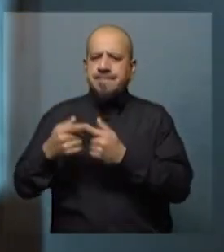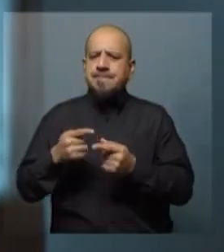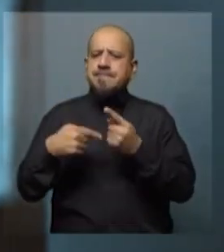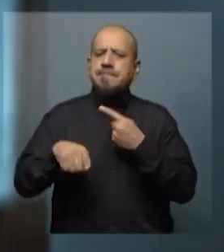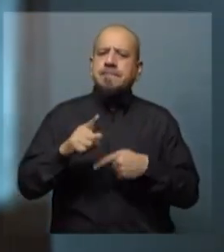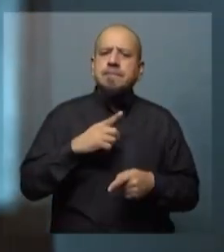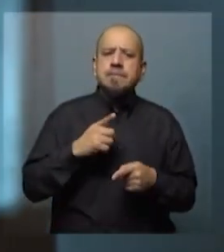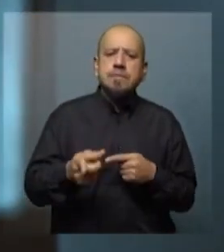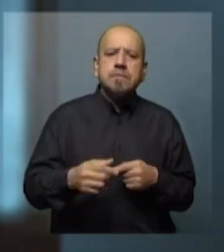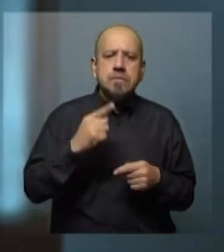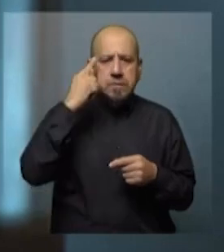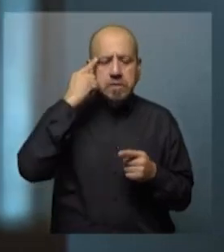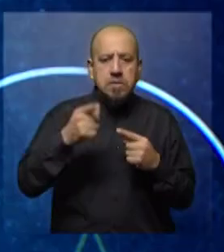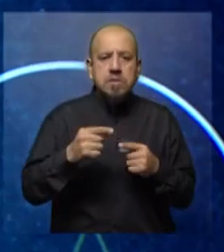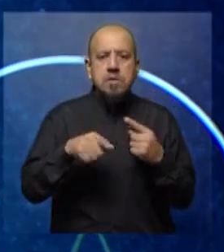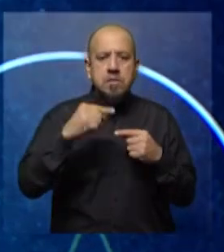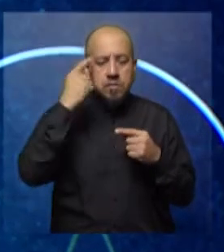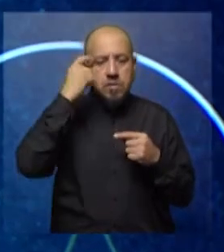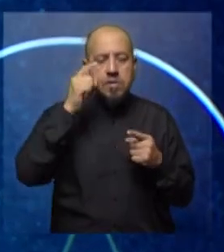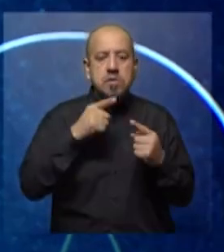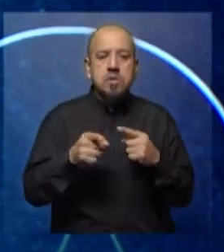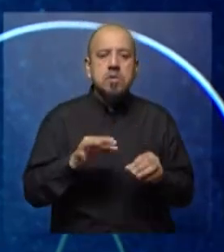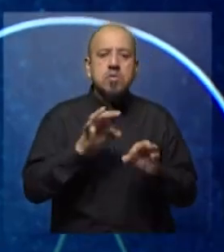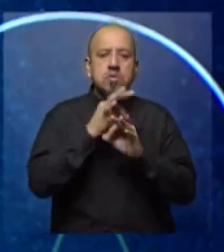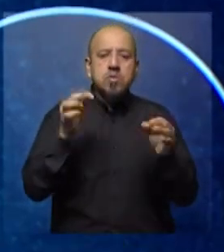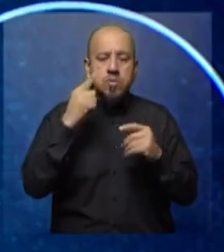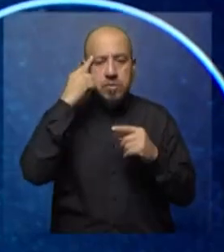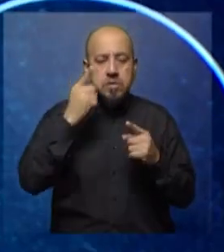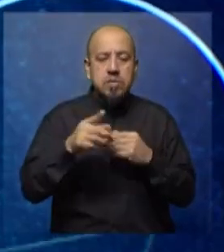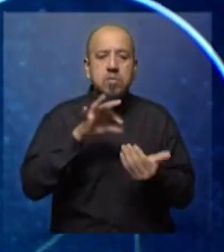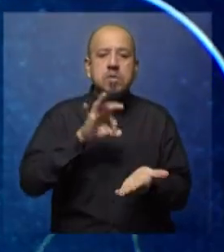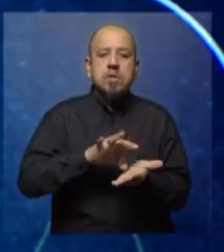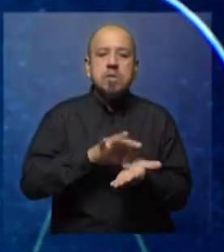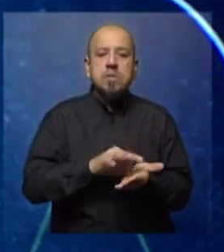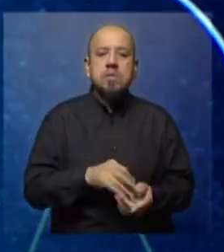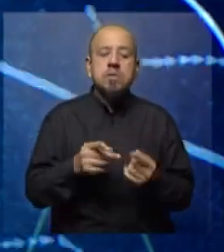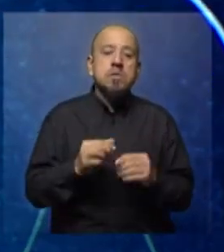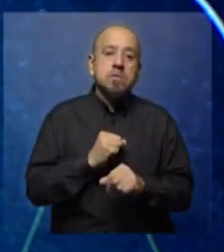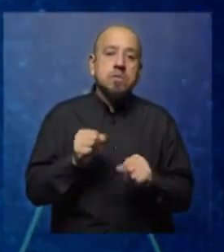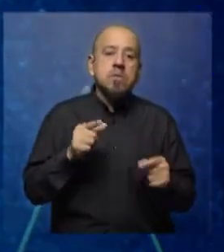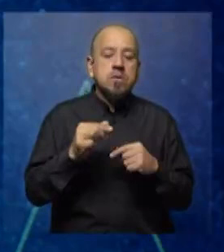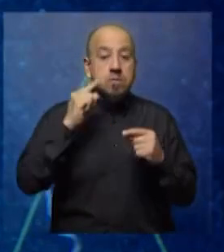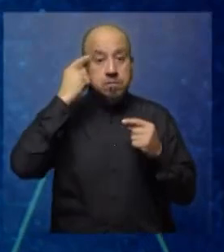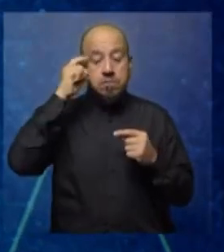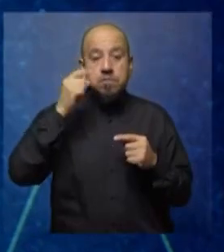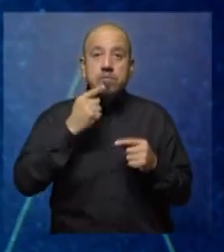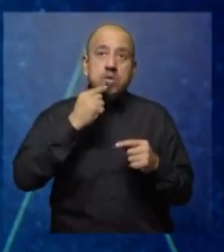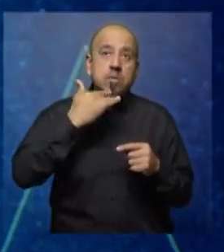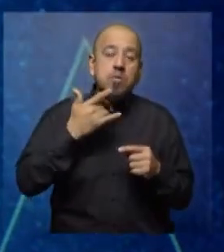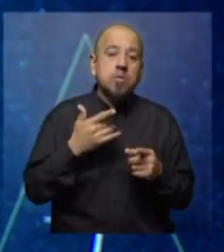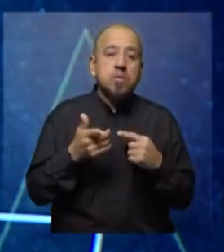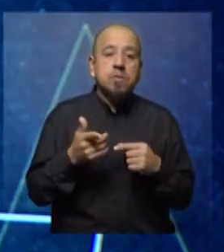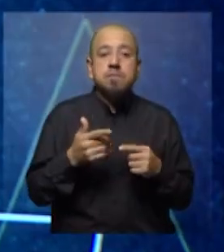entre el pensar por ideas o pensar por sistemas uno puede tomar una idea Por ejemplo